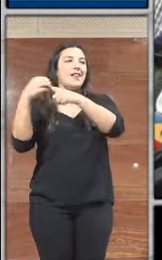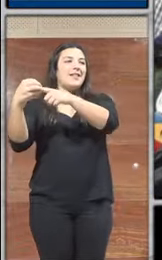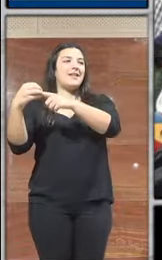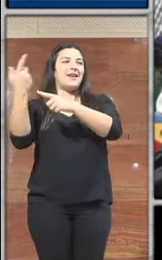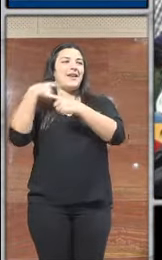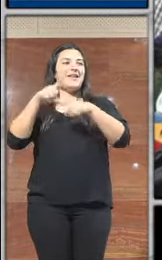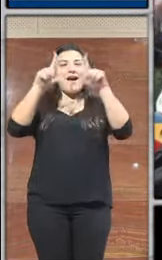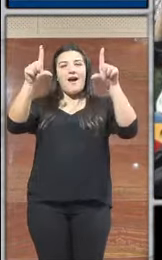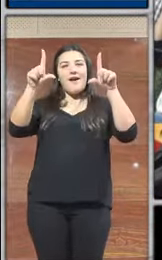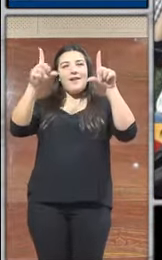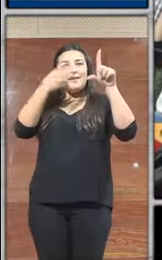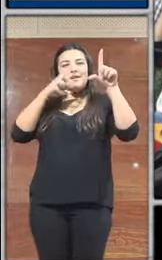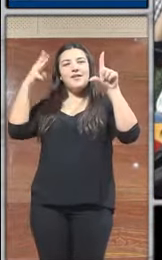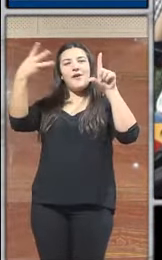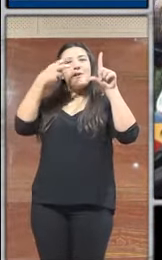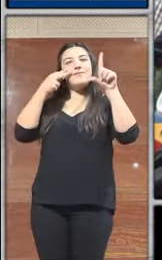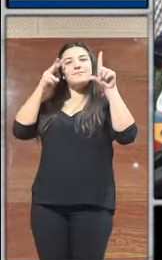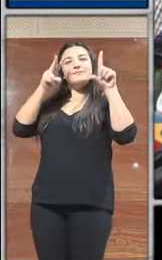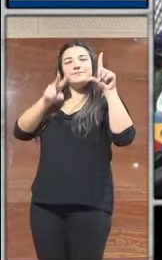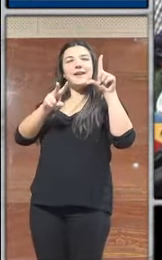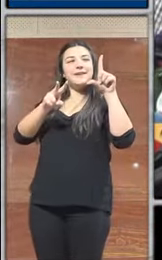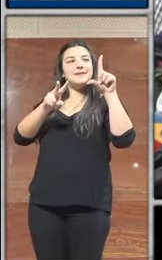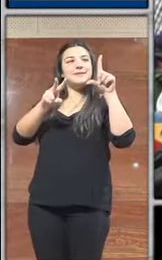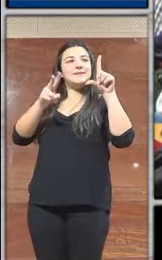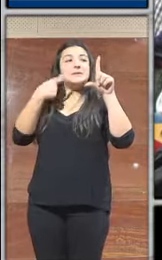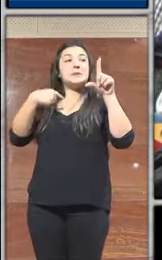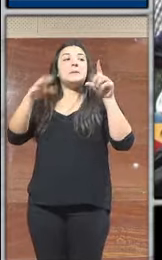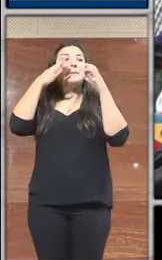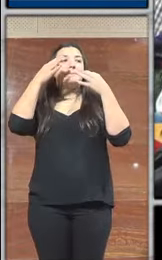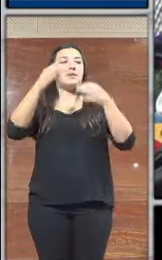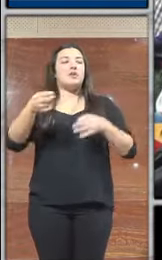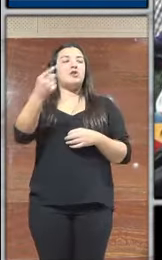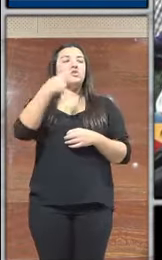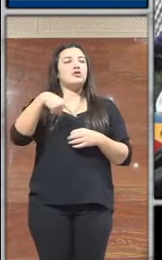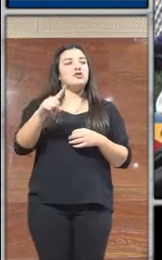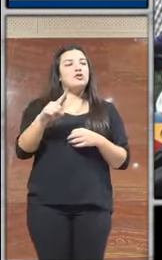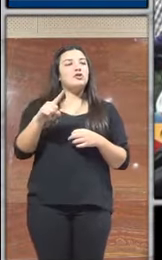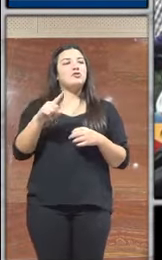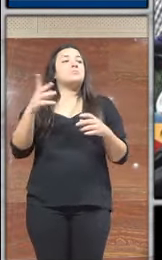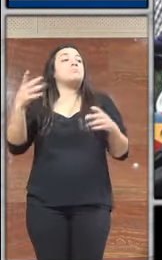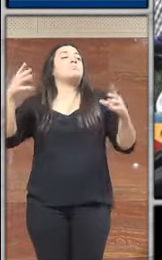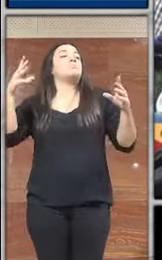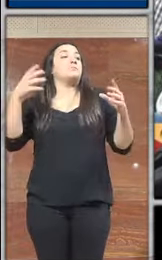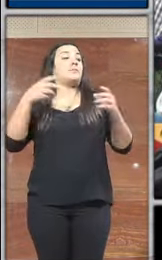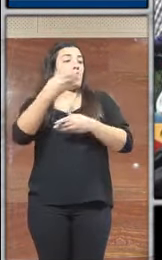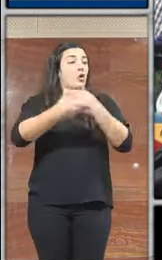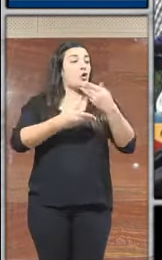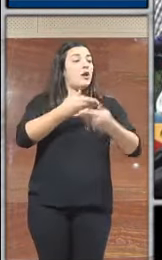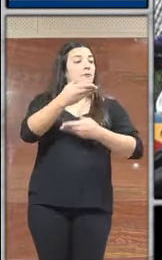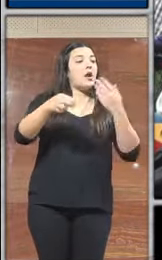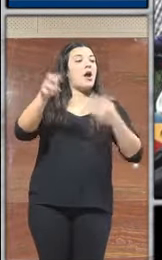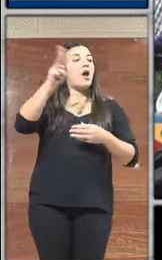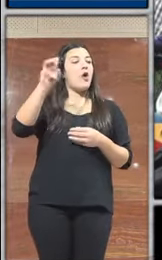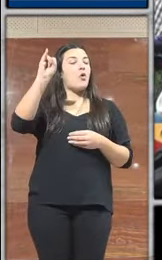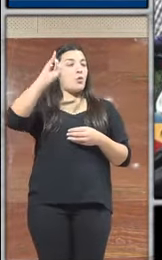la web entonces ciertamente nosotros colaboramos con la web algunos proyectos y la